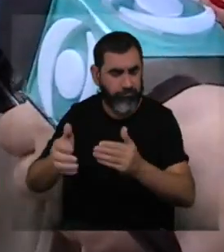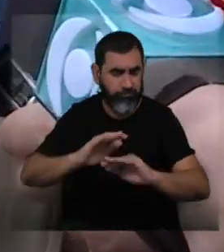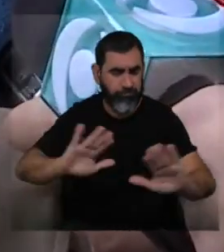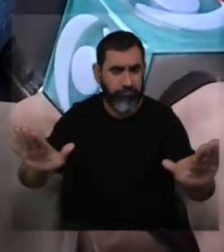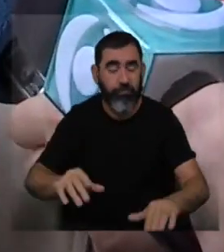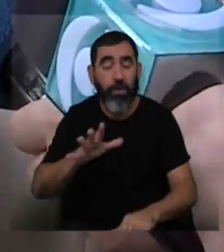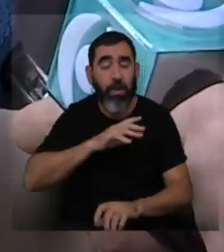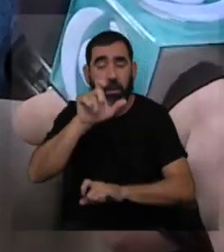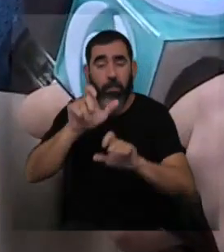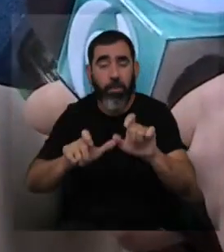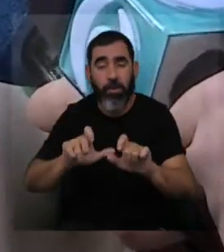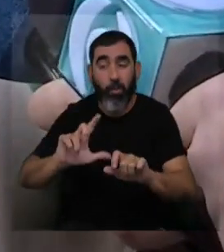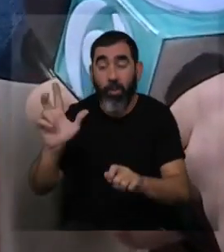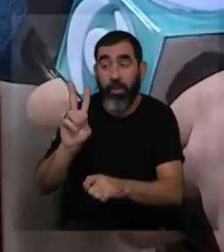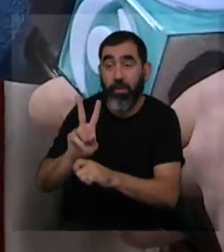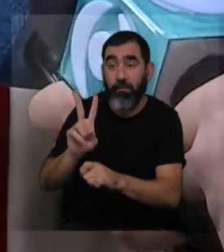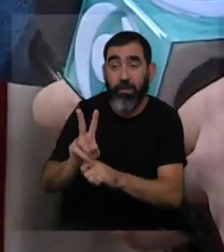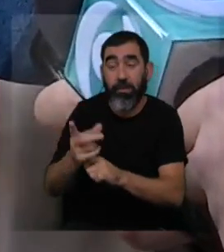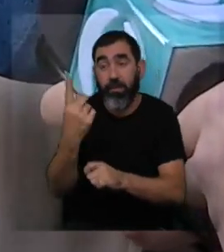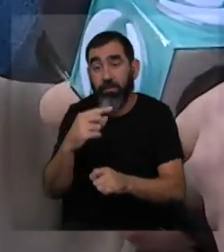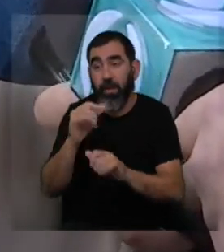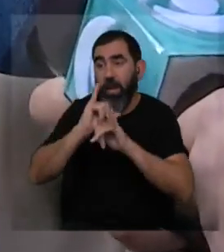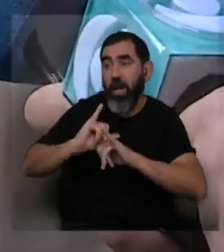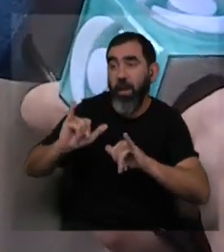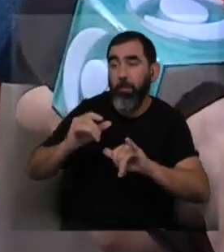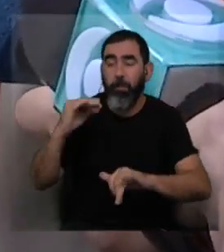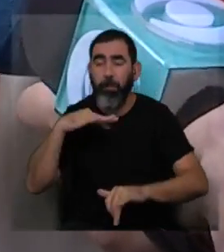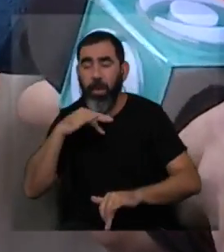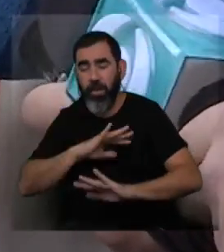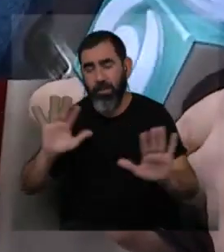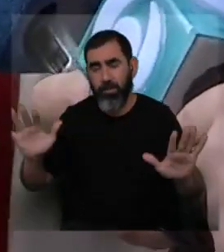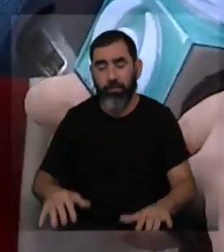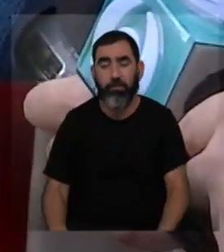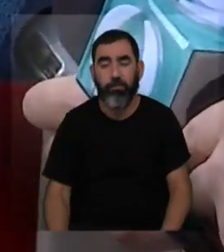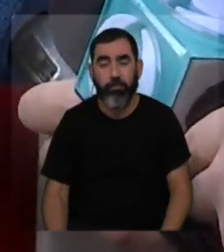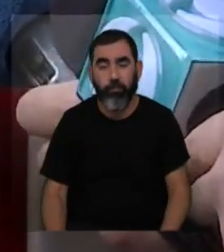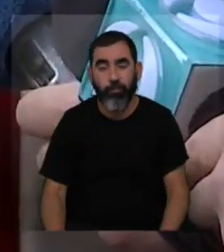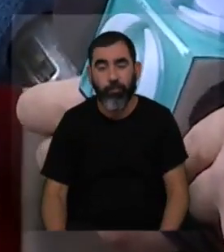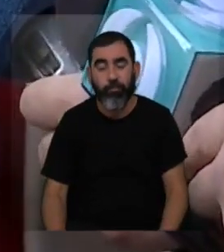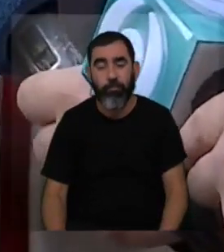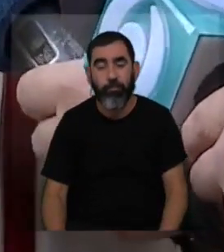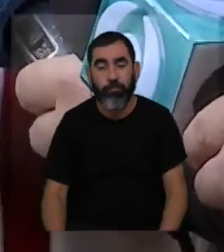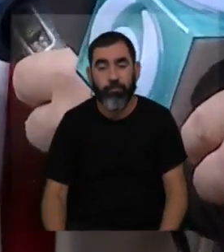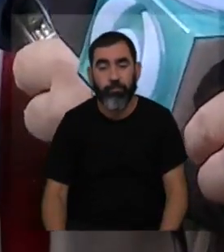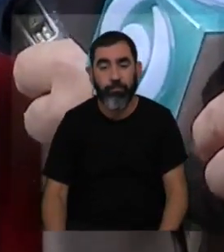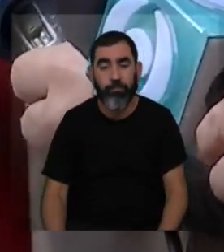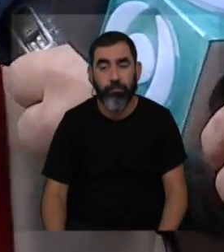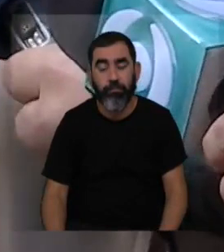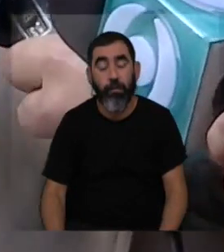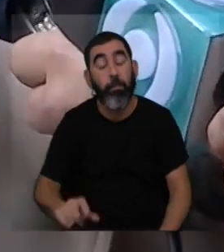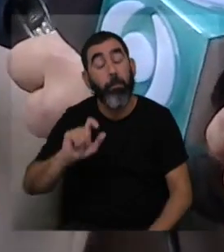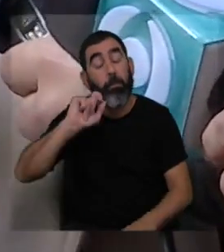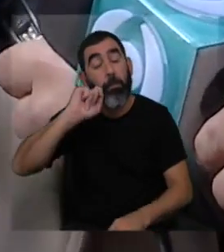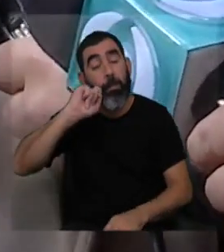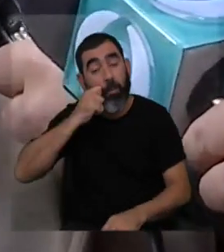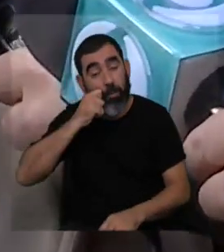que hay gente que no tiene cómo defenderse y se trata de hacer campañas sucias. Eso es todo lo que tengo que hacer. ¿Usted cree que...? Me gustaría que los colegas